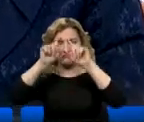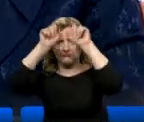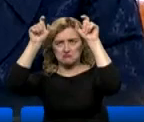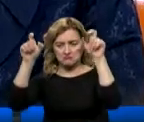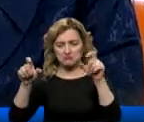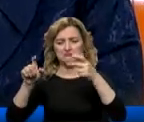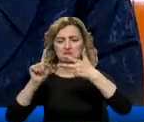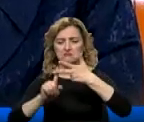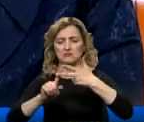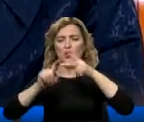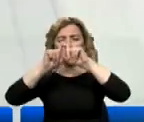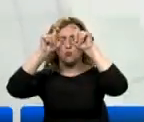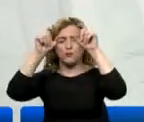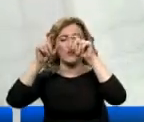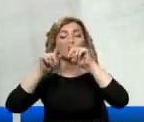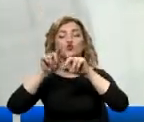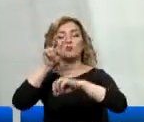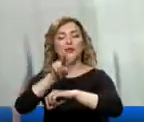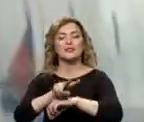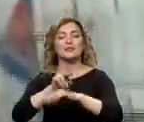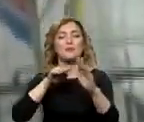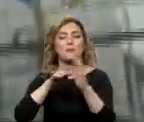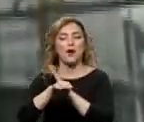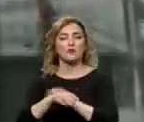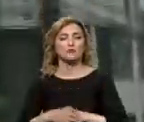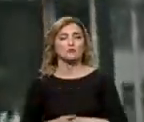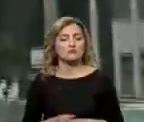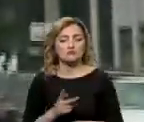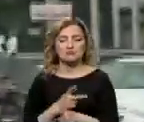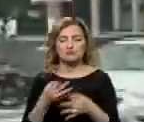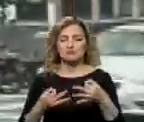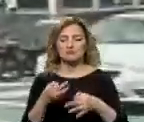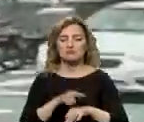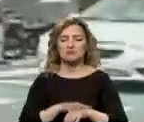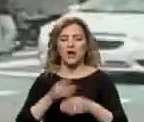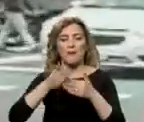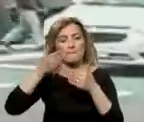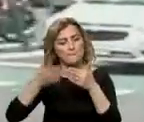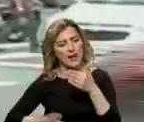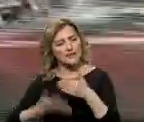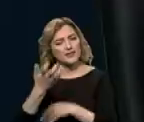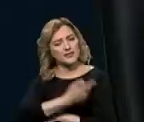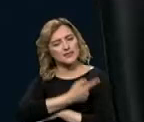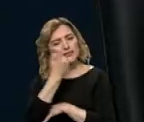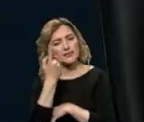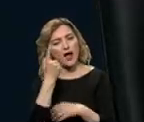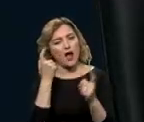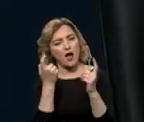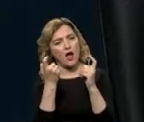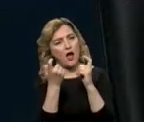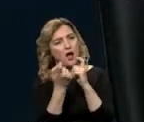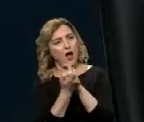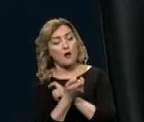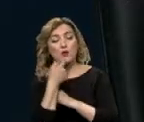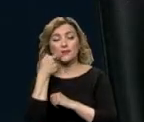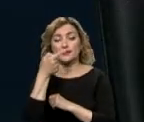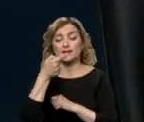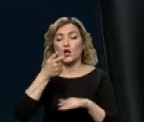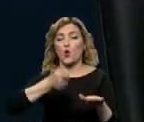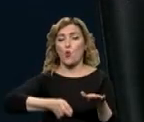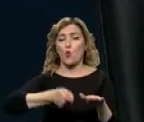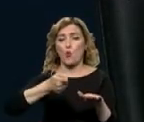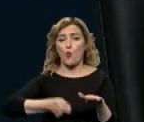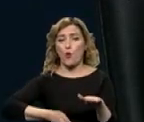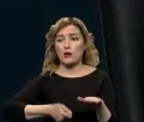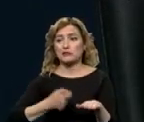Compañías, Superintendencia de Bancos. Pese a que la Judicatura estableció 15 días de plazo como transición, la presidenta aseguró que los juzgados no